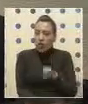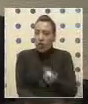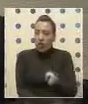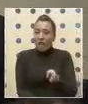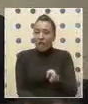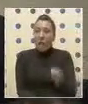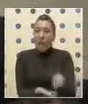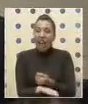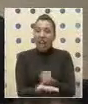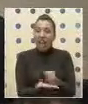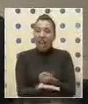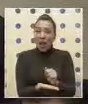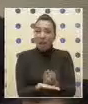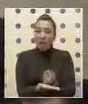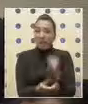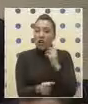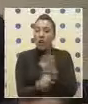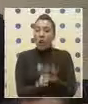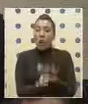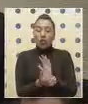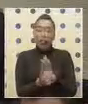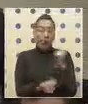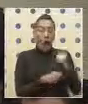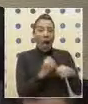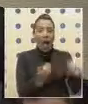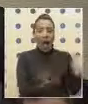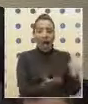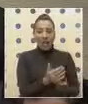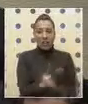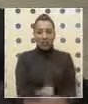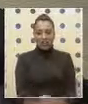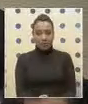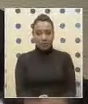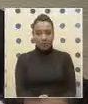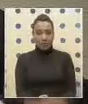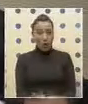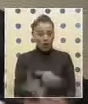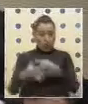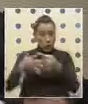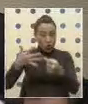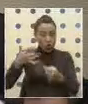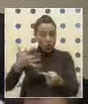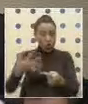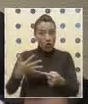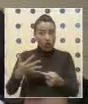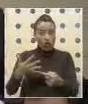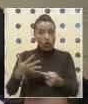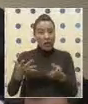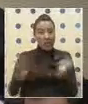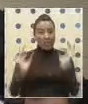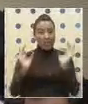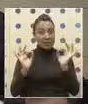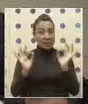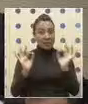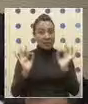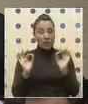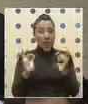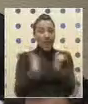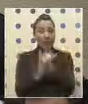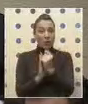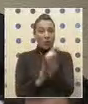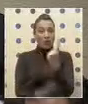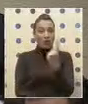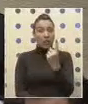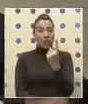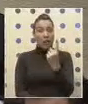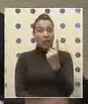mercado farmacéutico como ha existido durante todos estos años. Por todo esto es que en particular los artículos